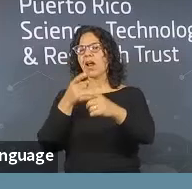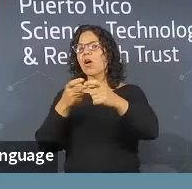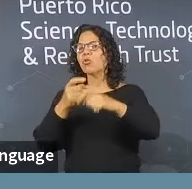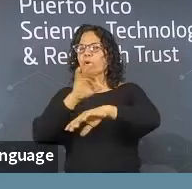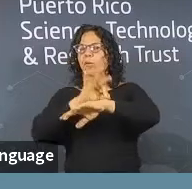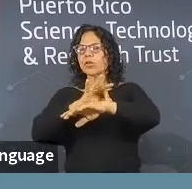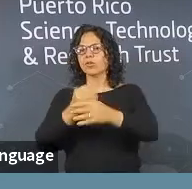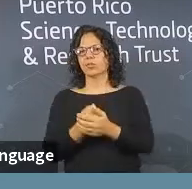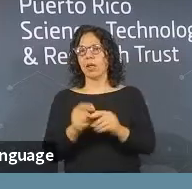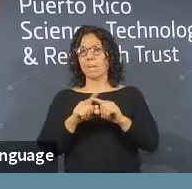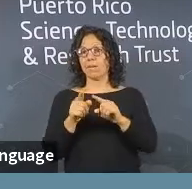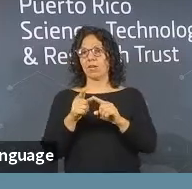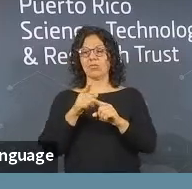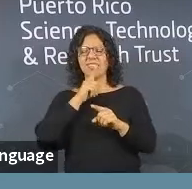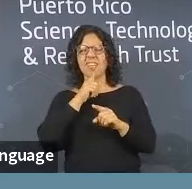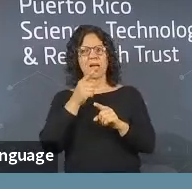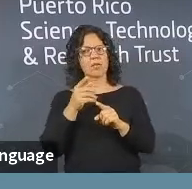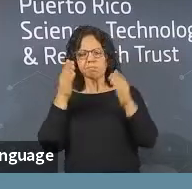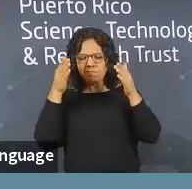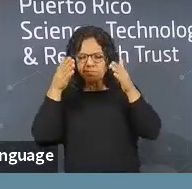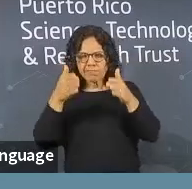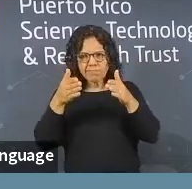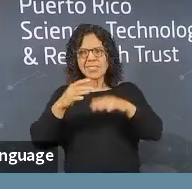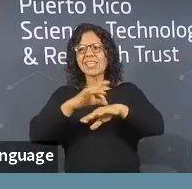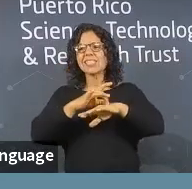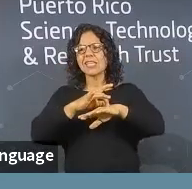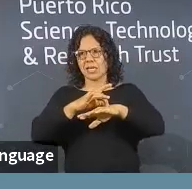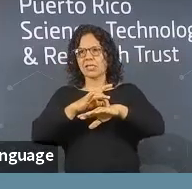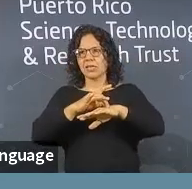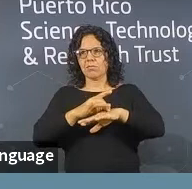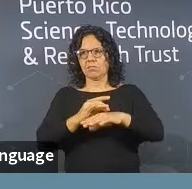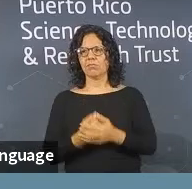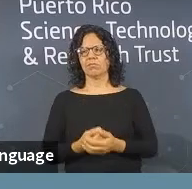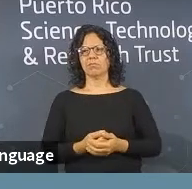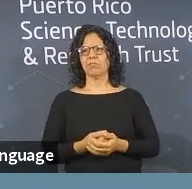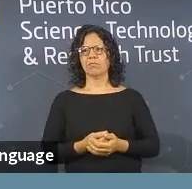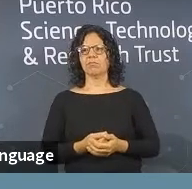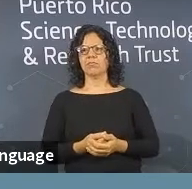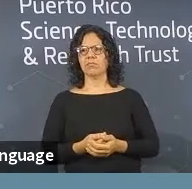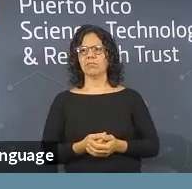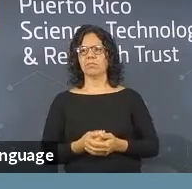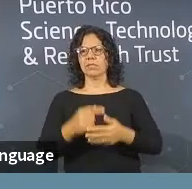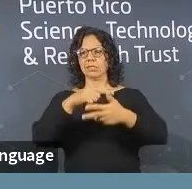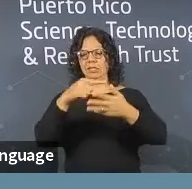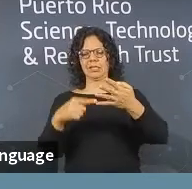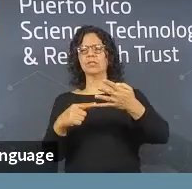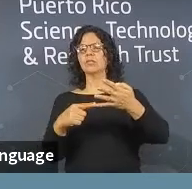mosquitos. Pero en realidad nos vamos a concentrar en el área terrestre. Y estas son